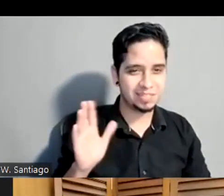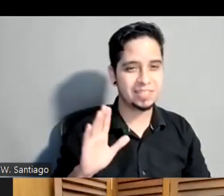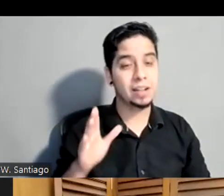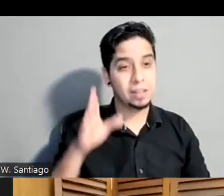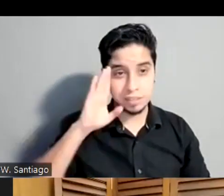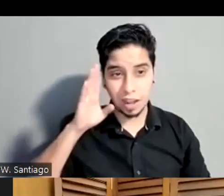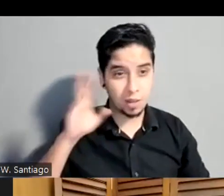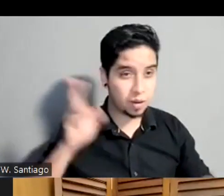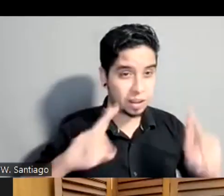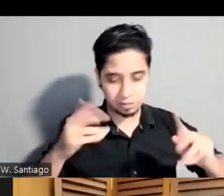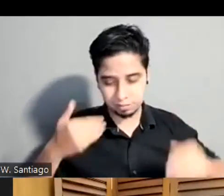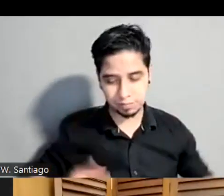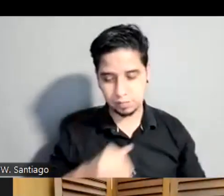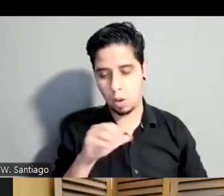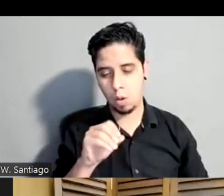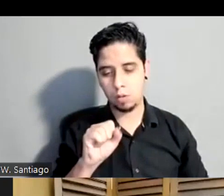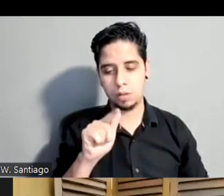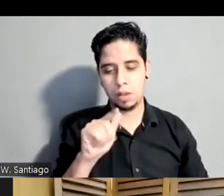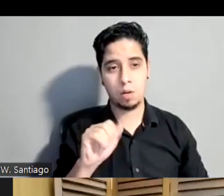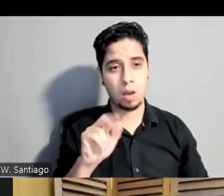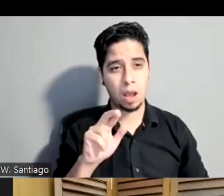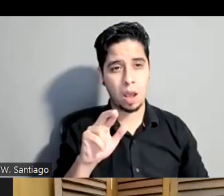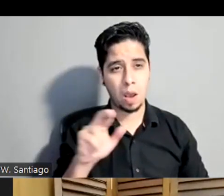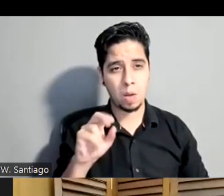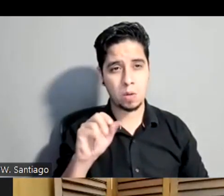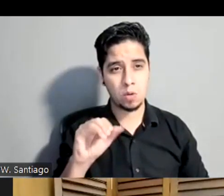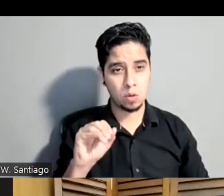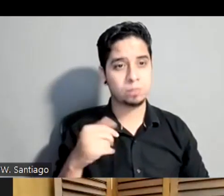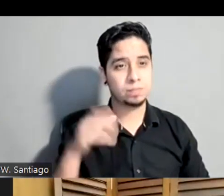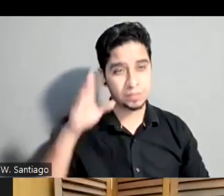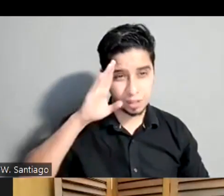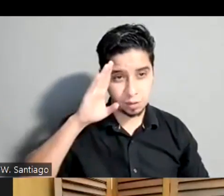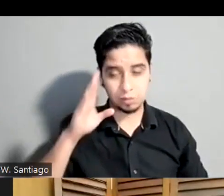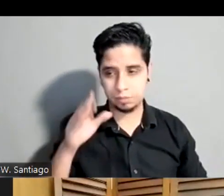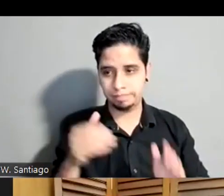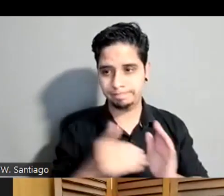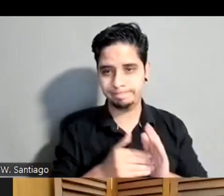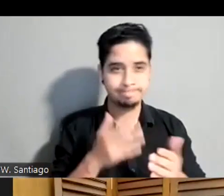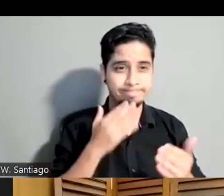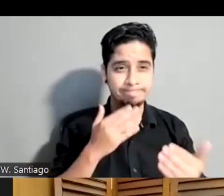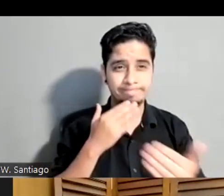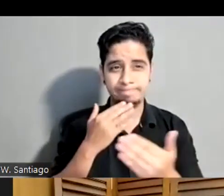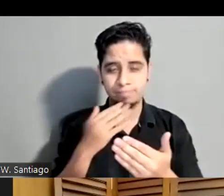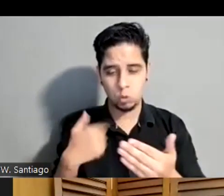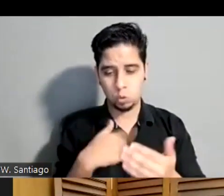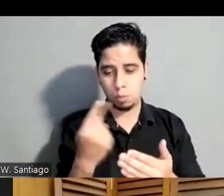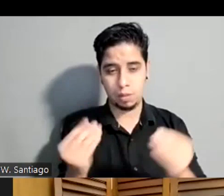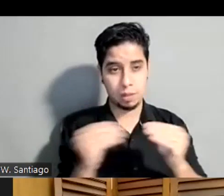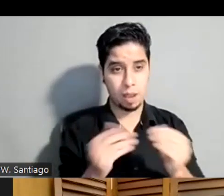Saludos, mi gente. José Lo Arroyo acá, que les saluda como todas las semanas y agradece, ¿verdad?, que estemos un martes más